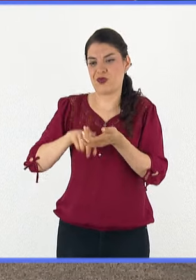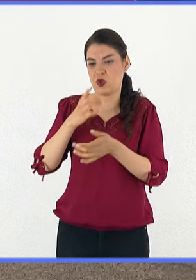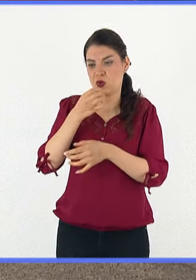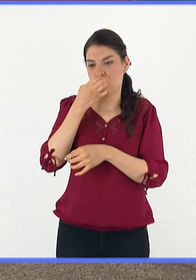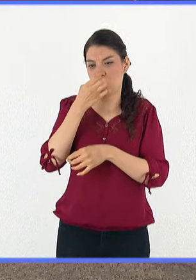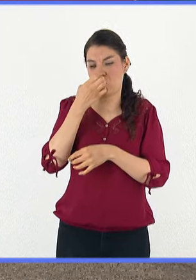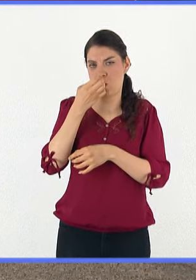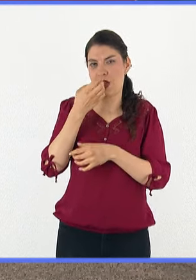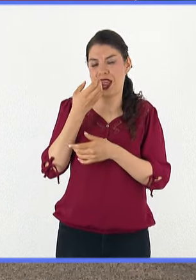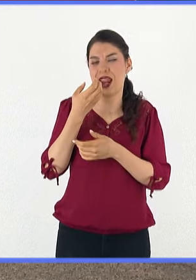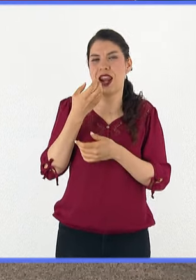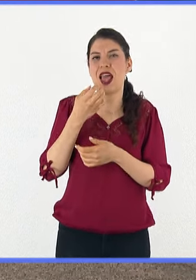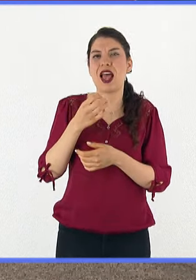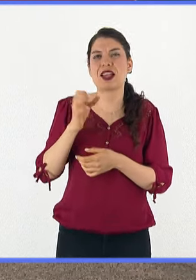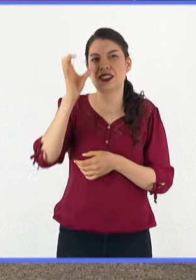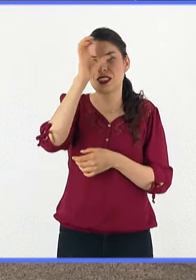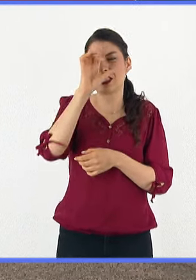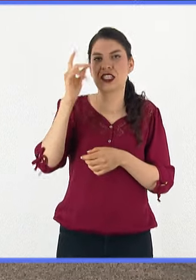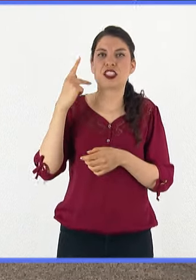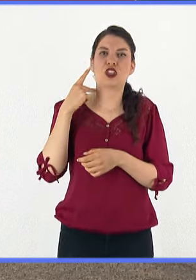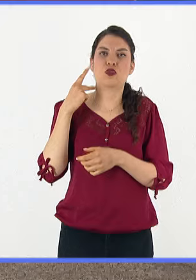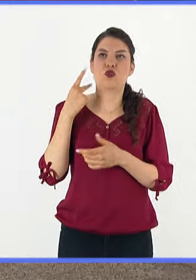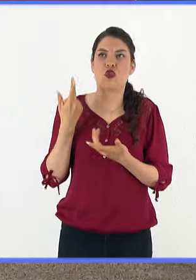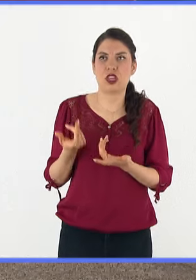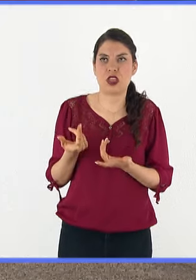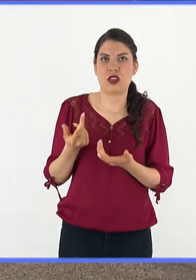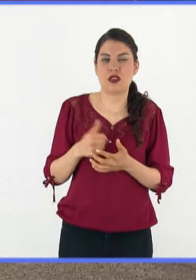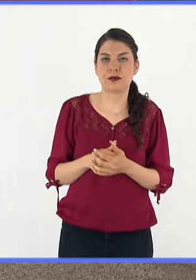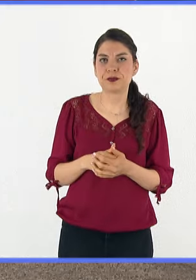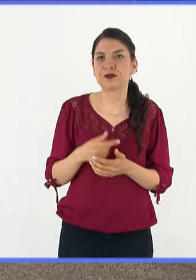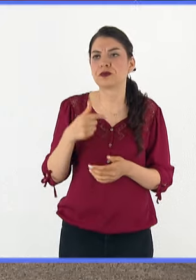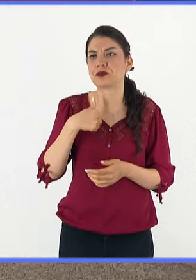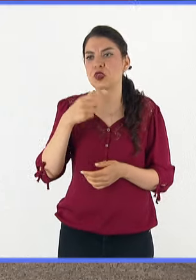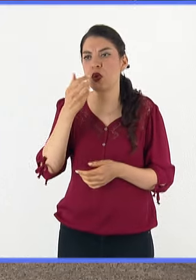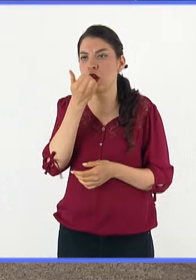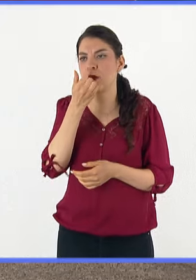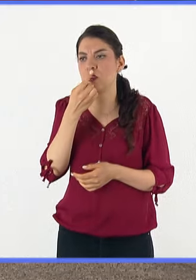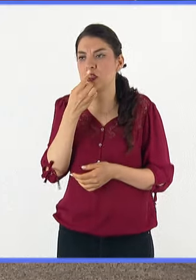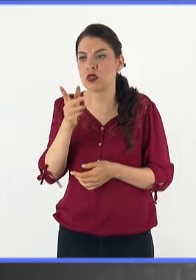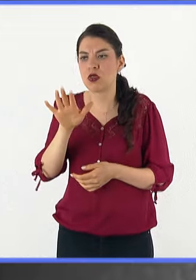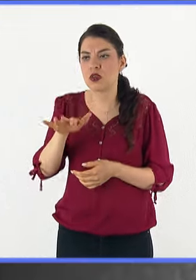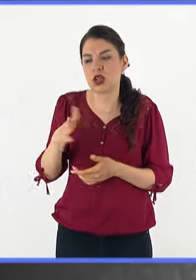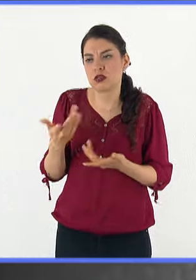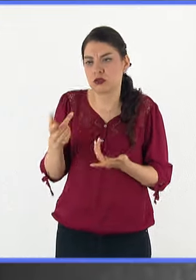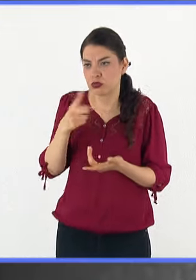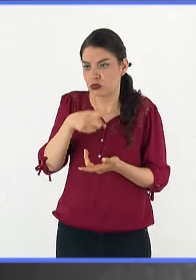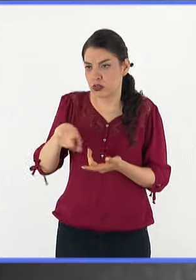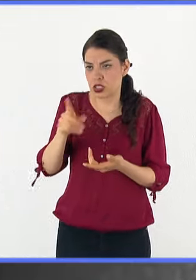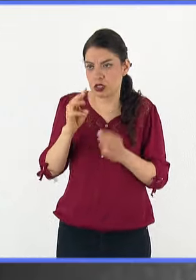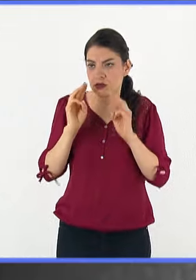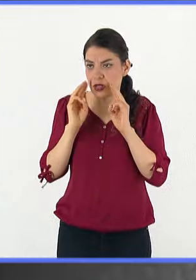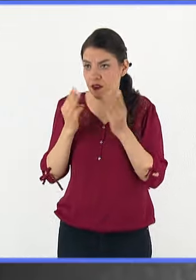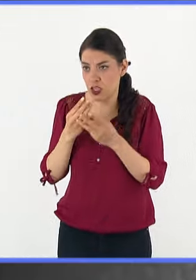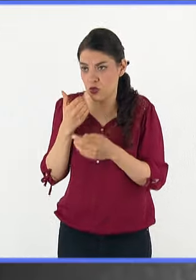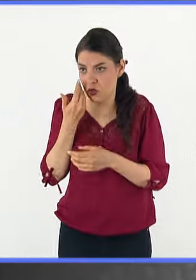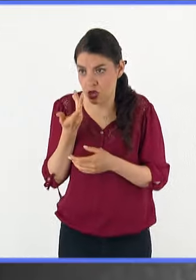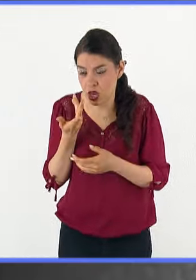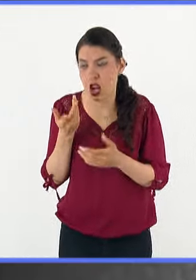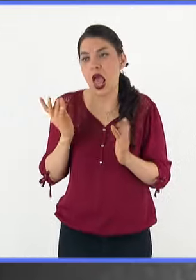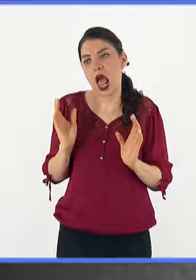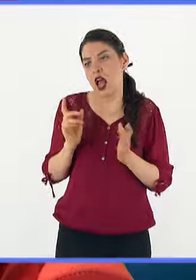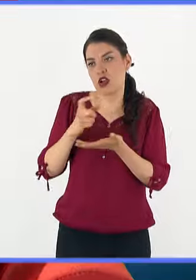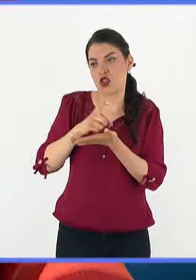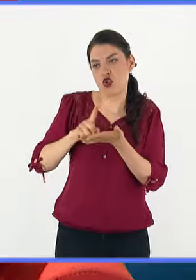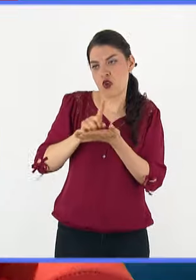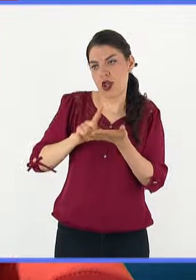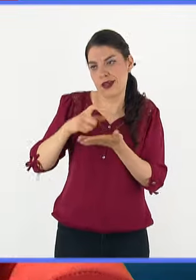políticas y sociales no quieren que haya narcotráfico no compren dosis de droga Claro porque Ahí es donde comienza el negocio a esto